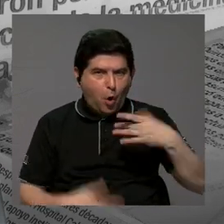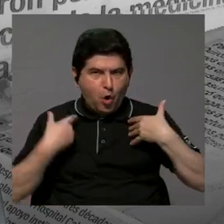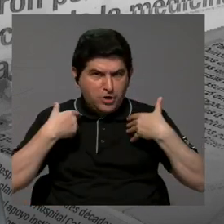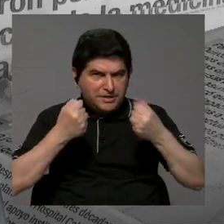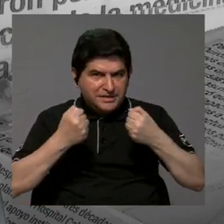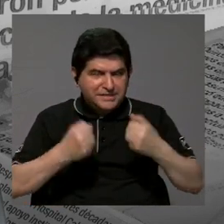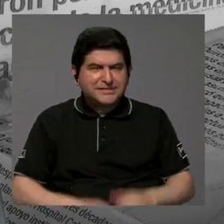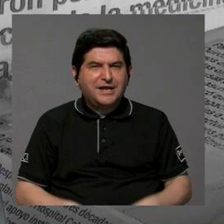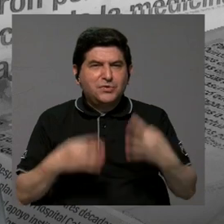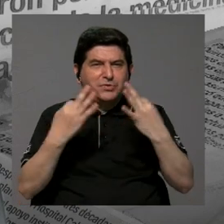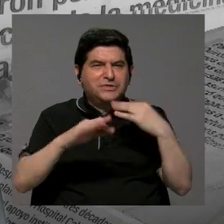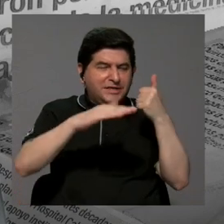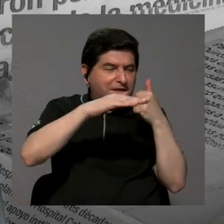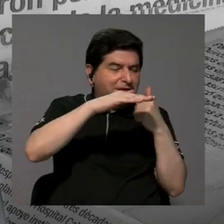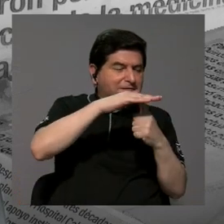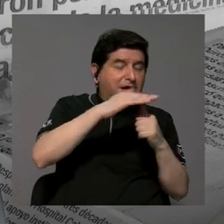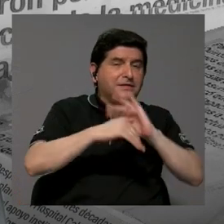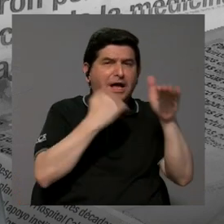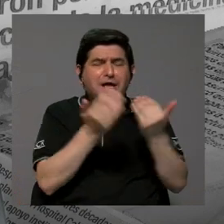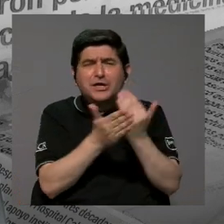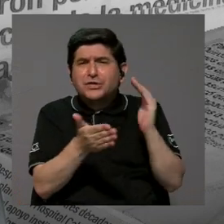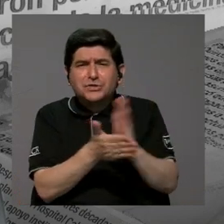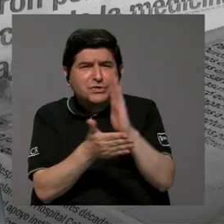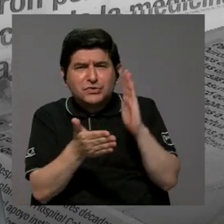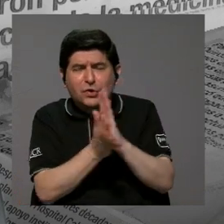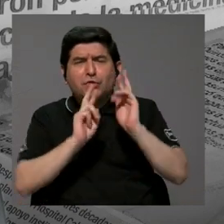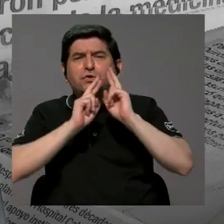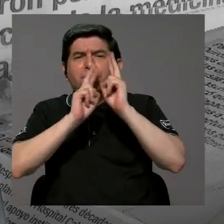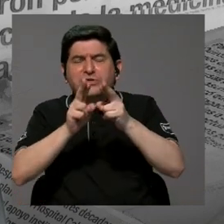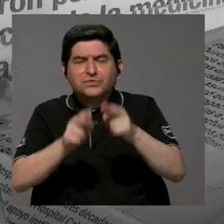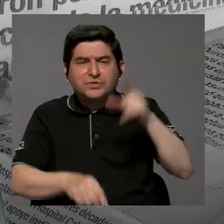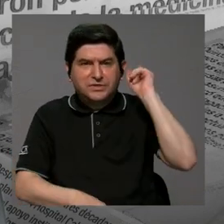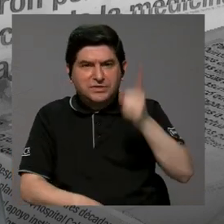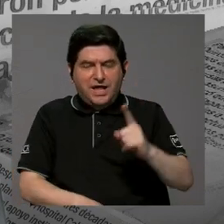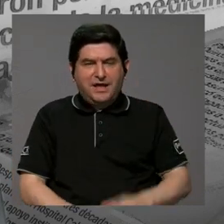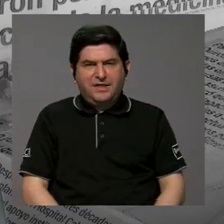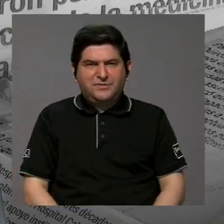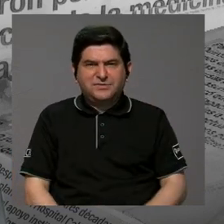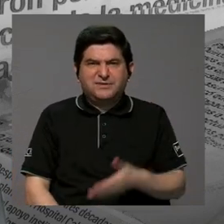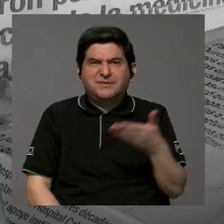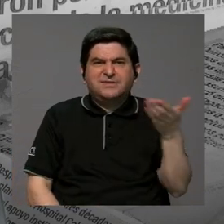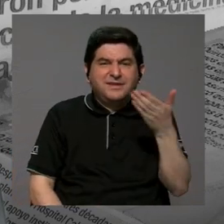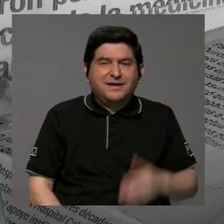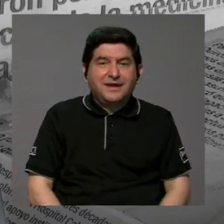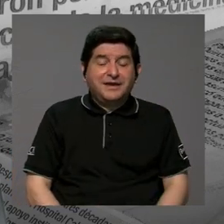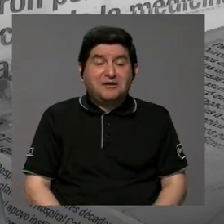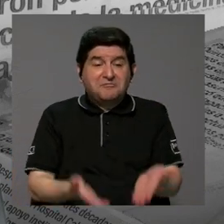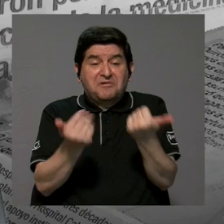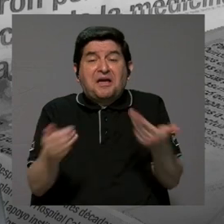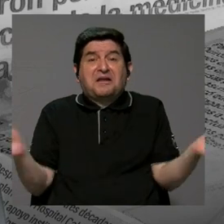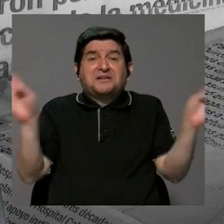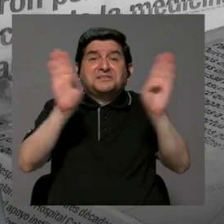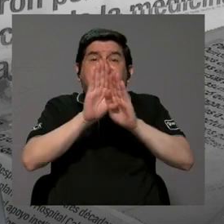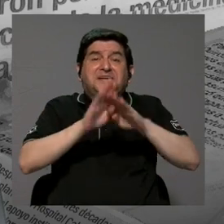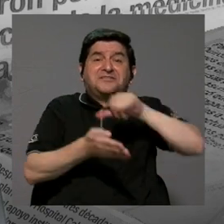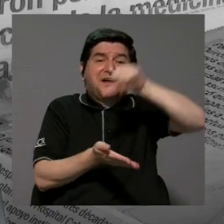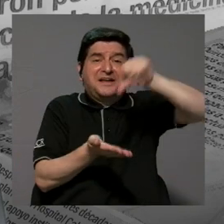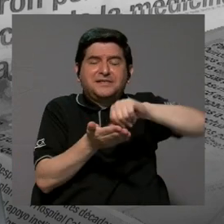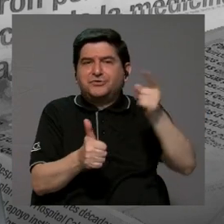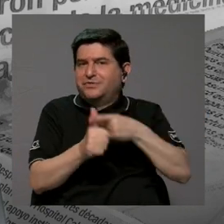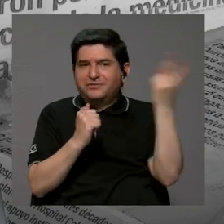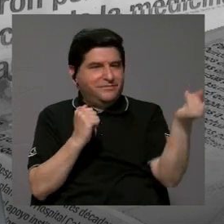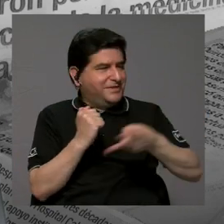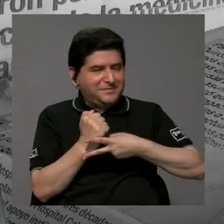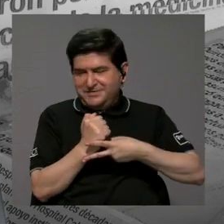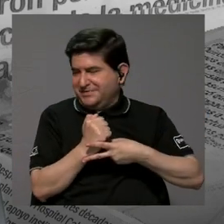es los documentos que se están derivando de la orden, es una mampara para cerrar el centro, porque no es la